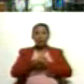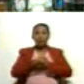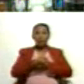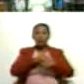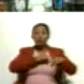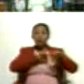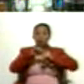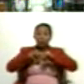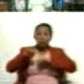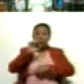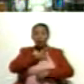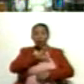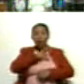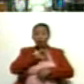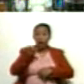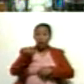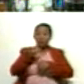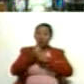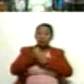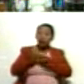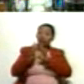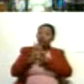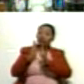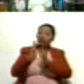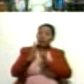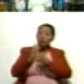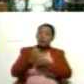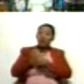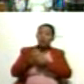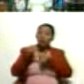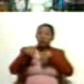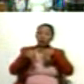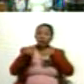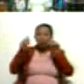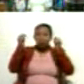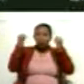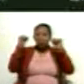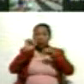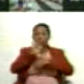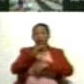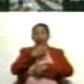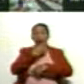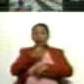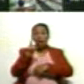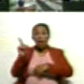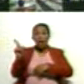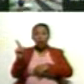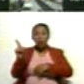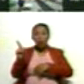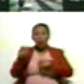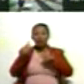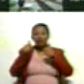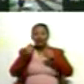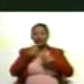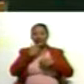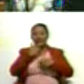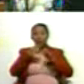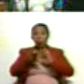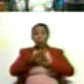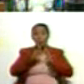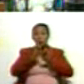movimientos sociales, ahí esperando para hacer, para votar, para practicar. El 3 de diciembre esto va a ser una cosa linda y bella. El mundo